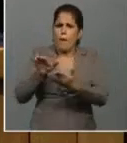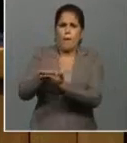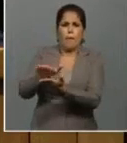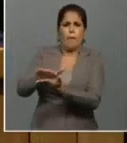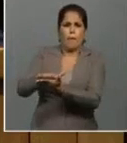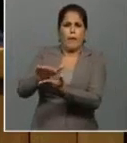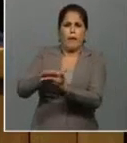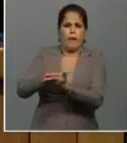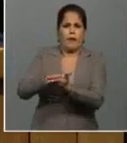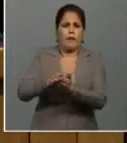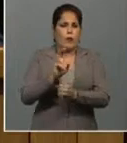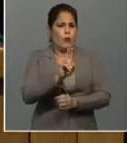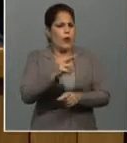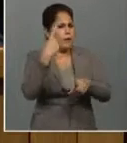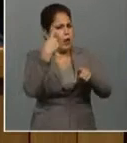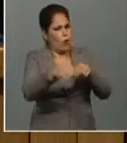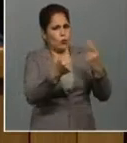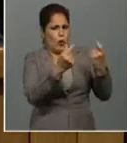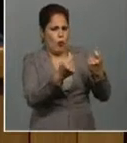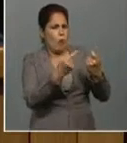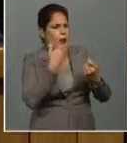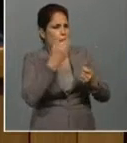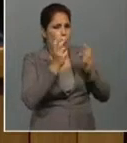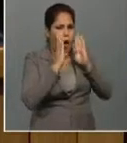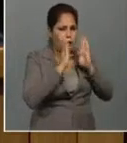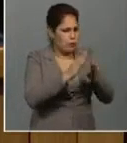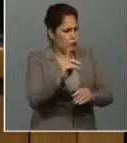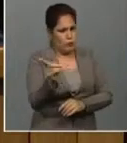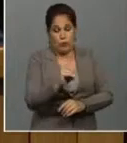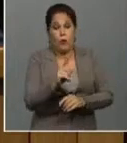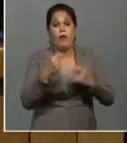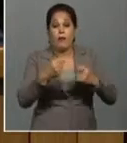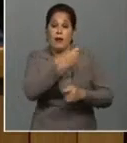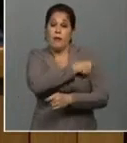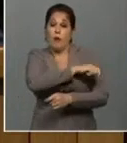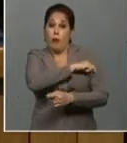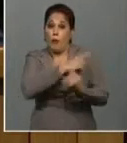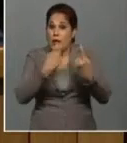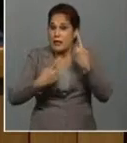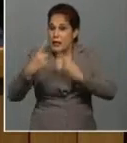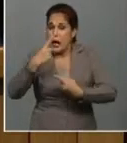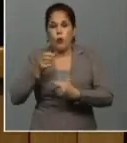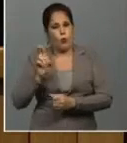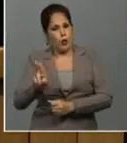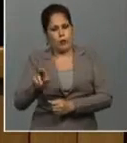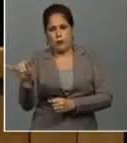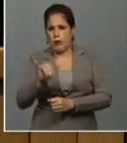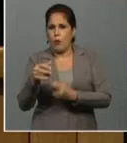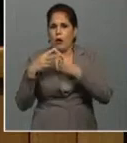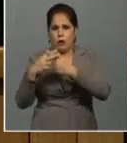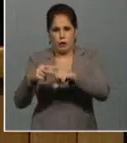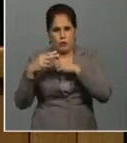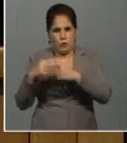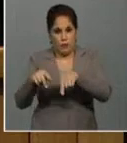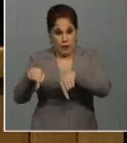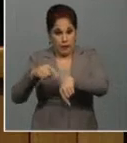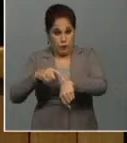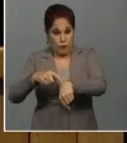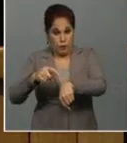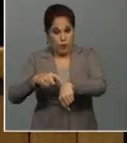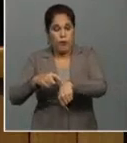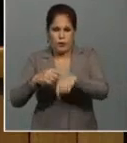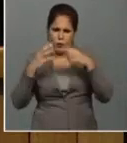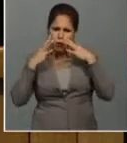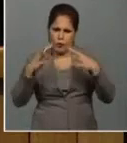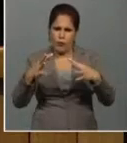frente a las urgencias económicas y políticas como si esas urgencias no fueran en algunos casos